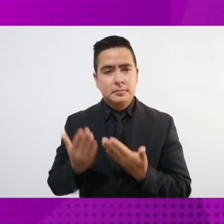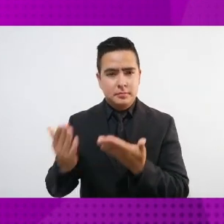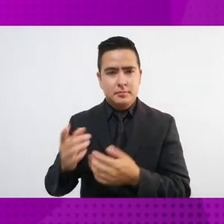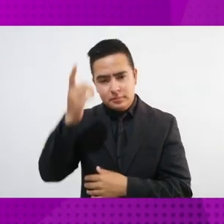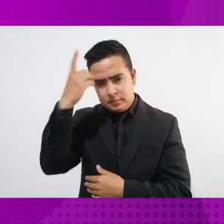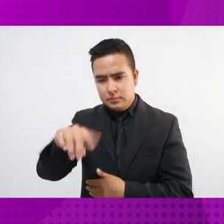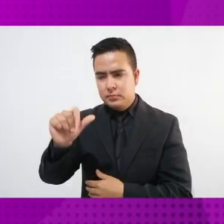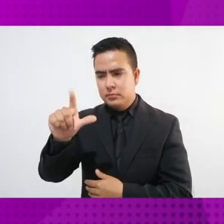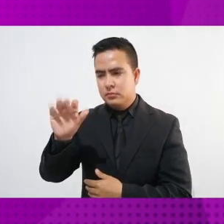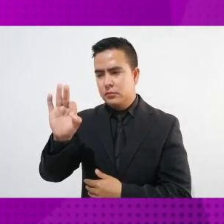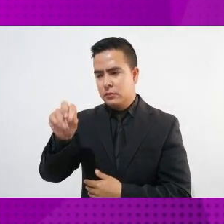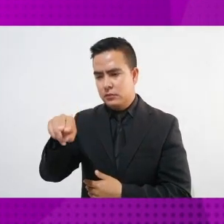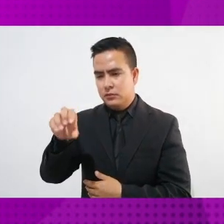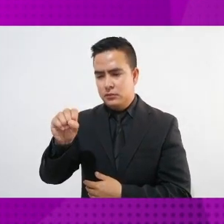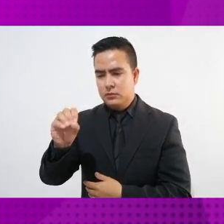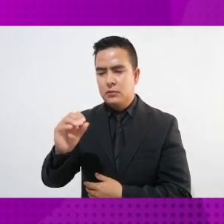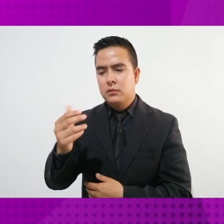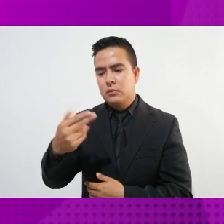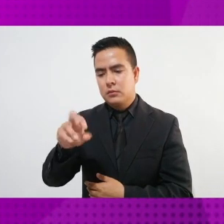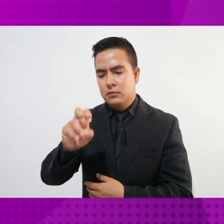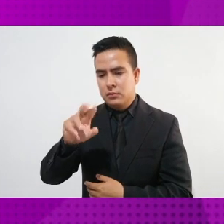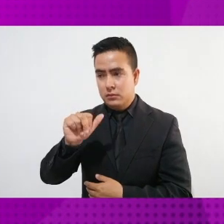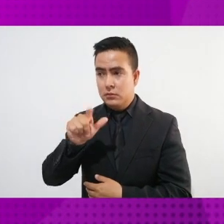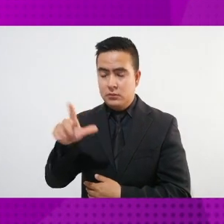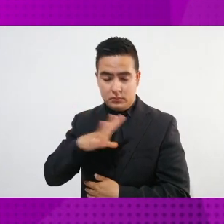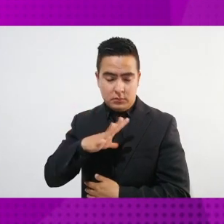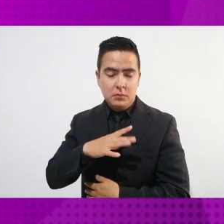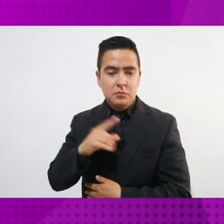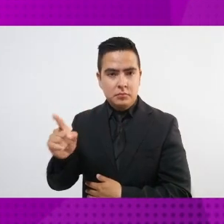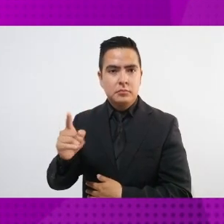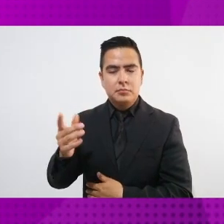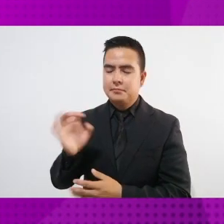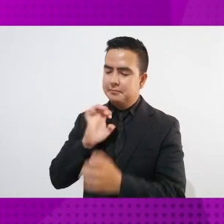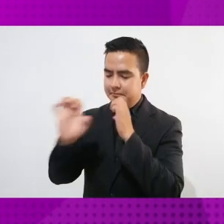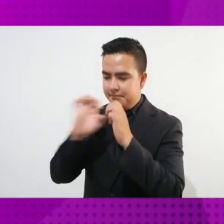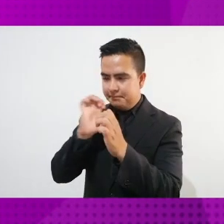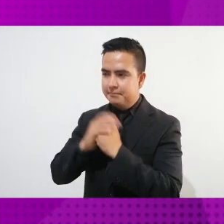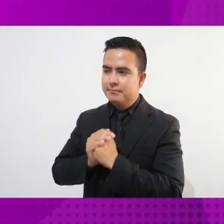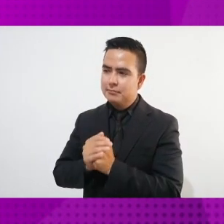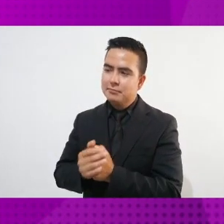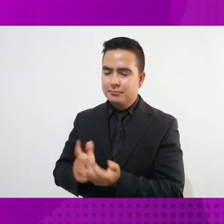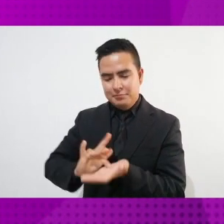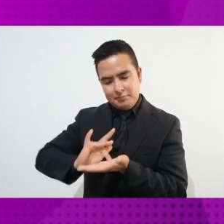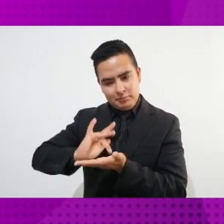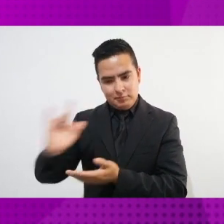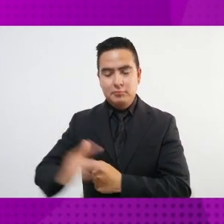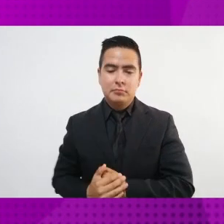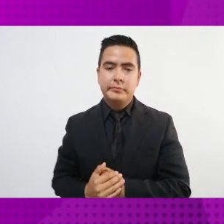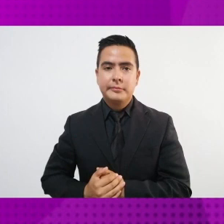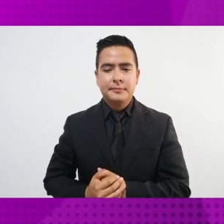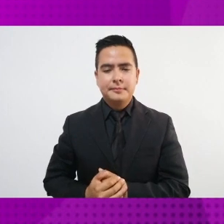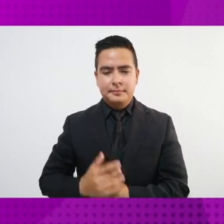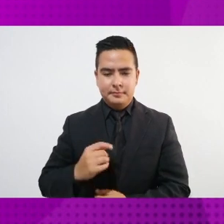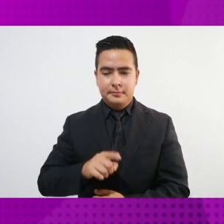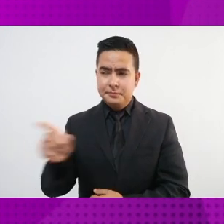hoy platicamos con el doctor Alfonso Herrera García, profesor investigador de la Escuela Judicial Electoral. Le agradecemos